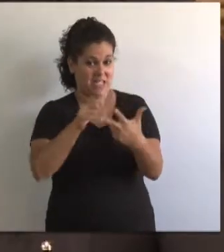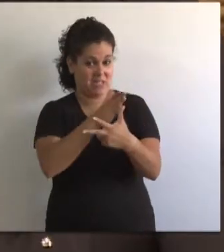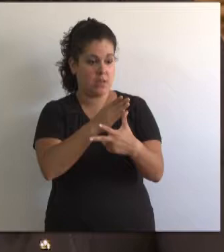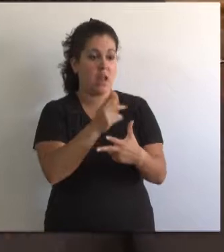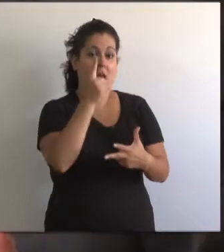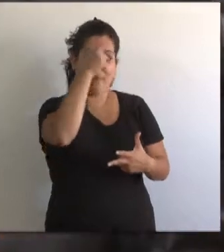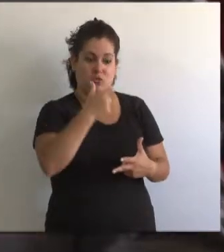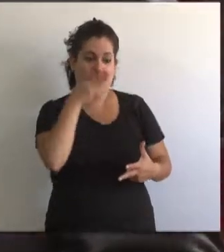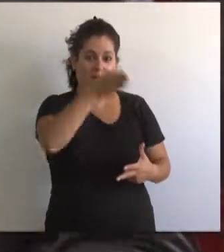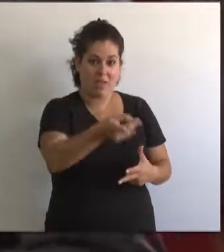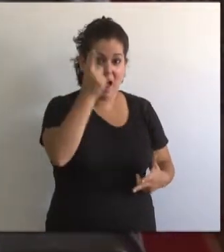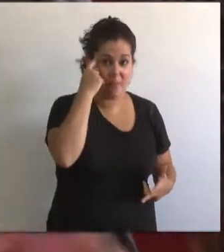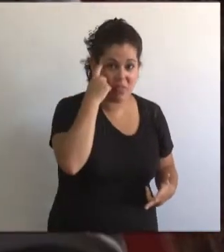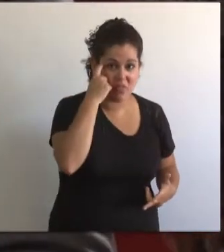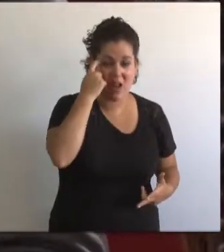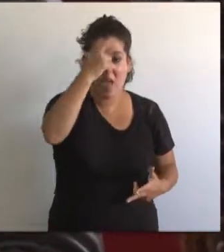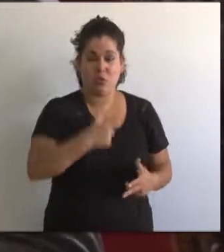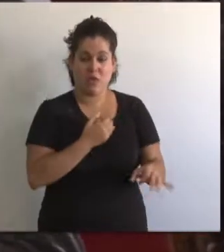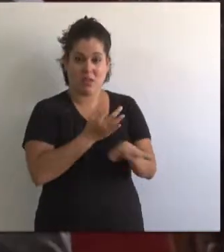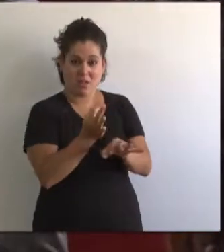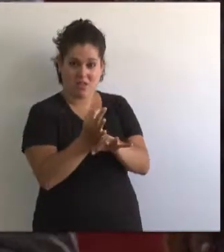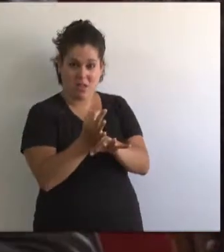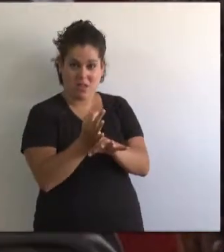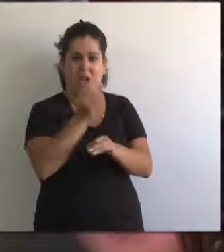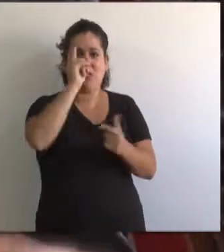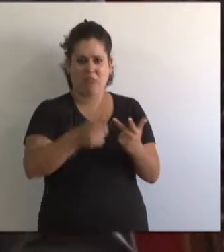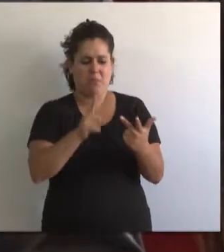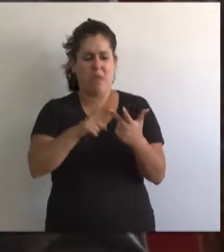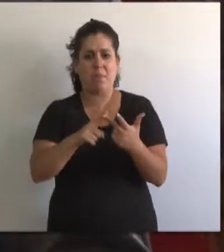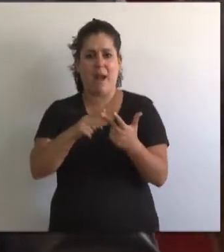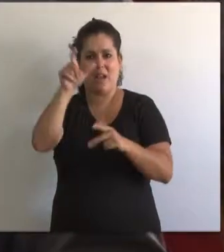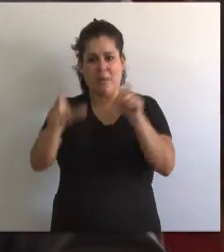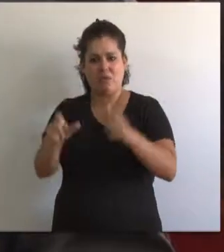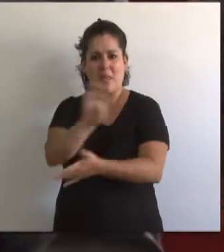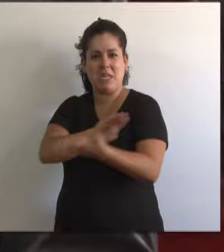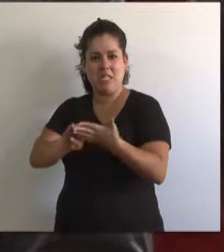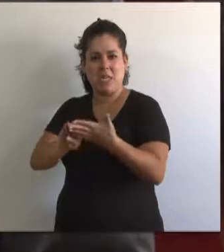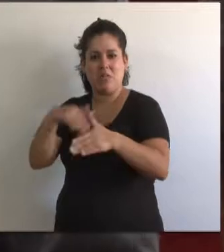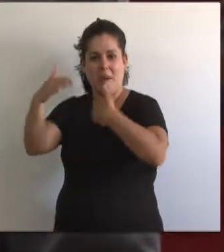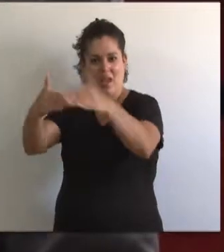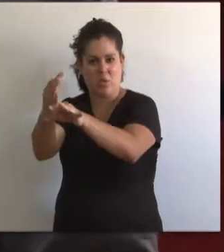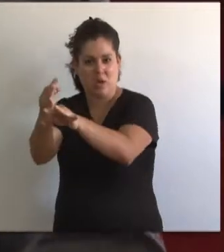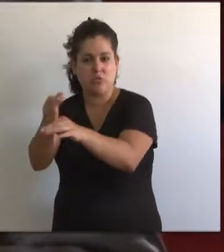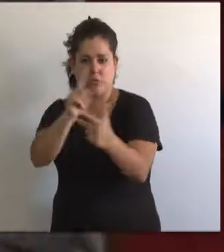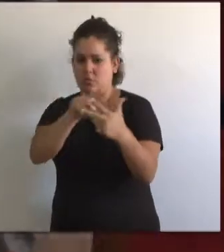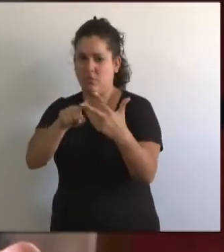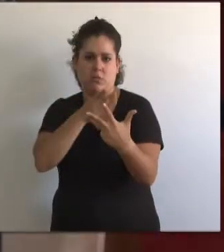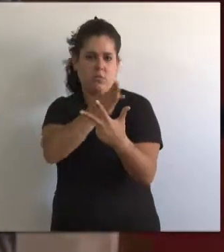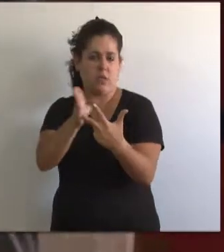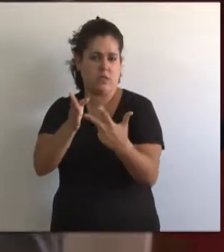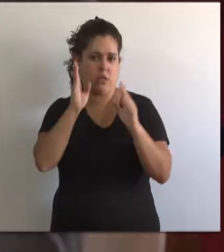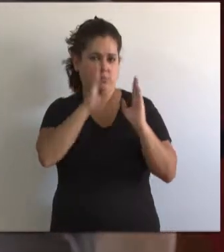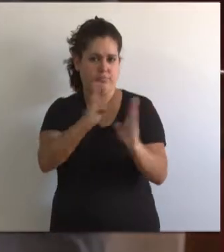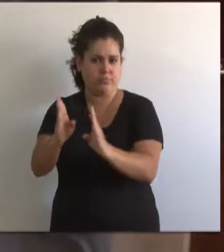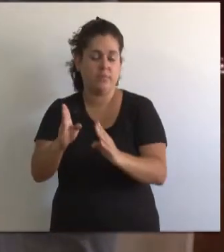al que aprende, al que enseña y al que trabaja para que el proceso educativo se lleve adelante. Es cierto